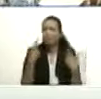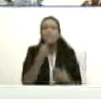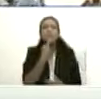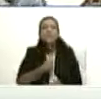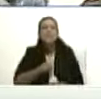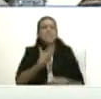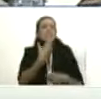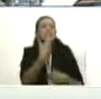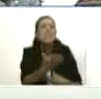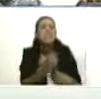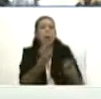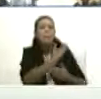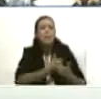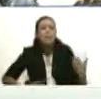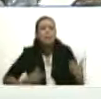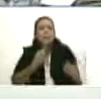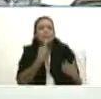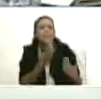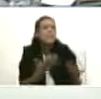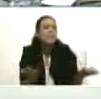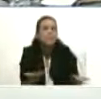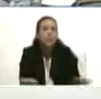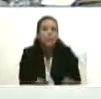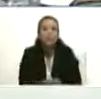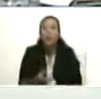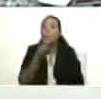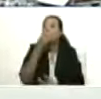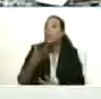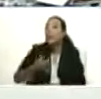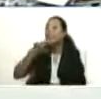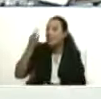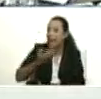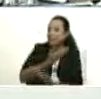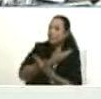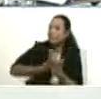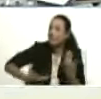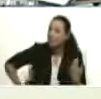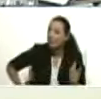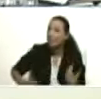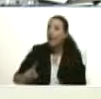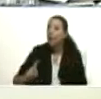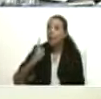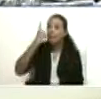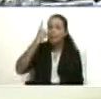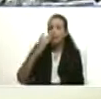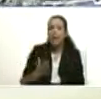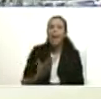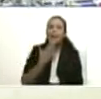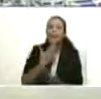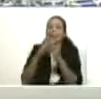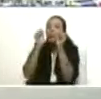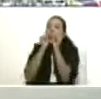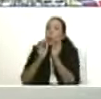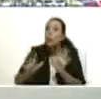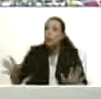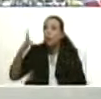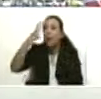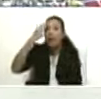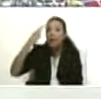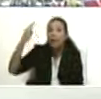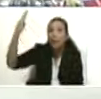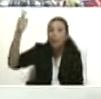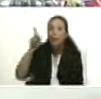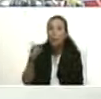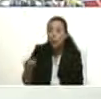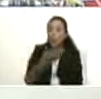dice a nuestro presidente Nicolás Maduro Moro? Buenas tardes, presidente. Primeramente, gracias a Dios y gracias